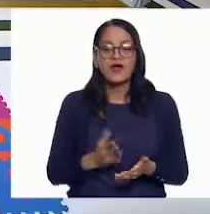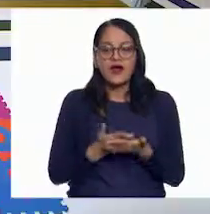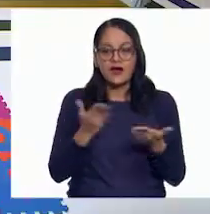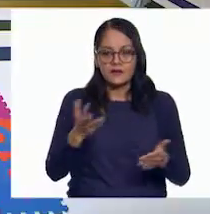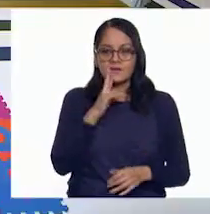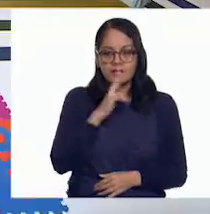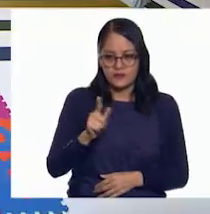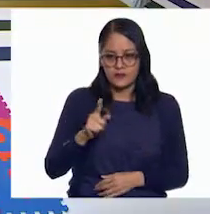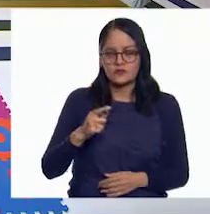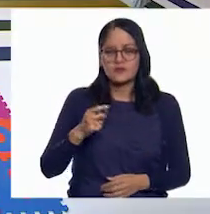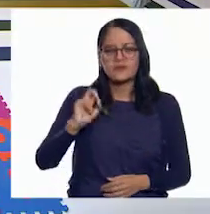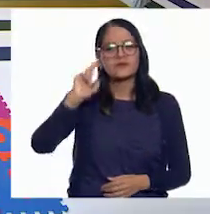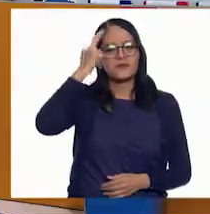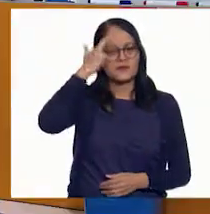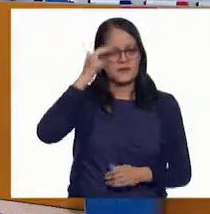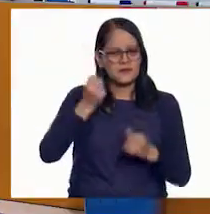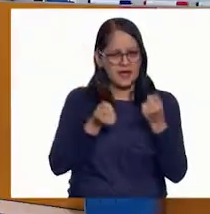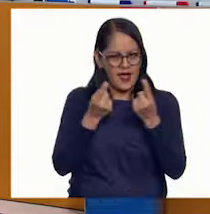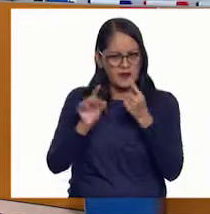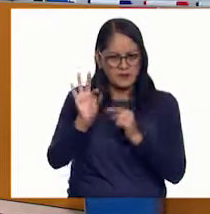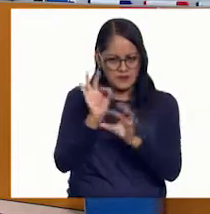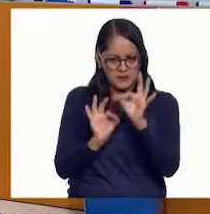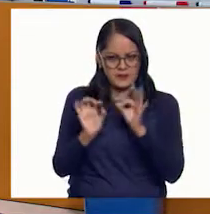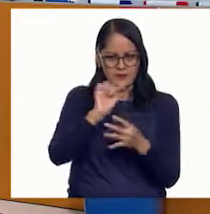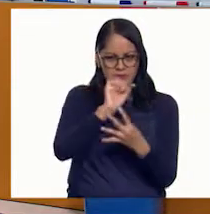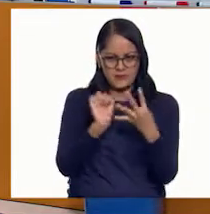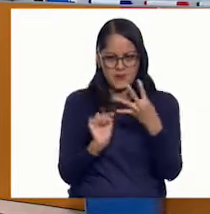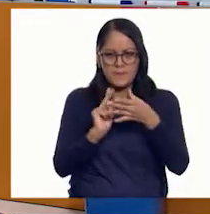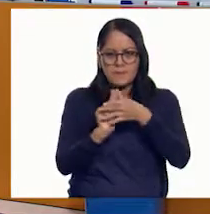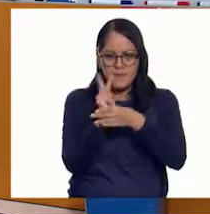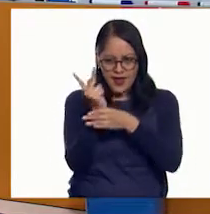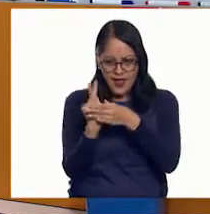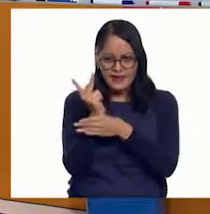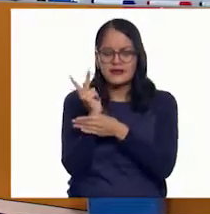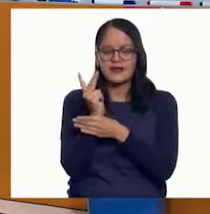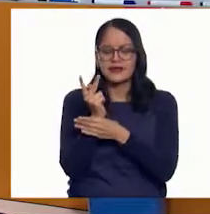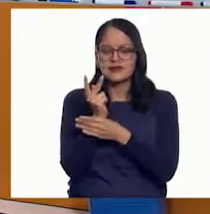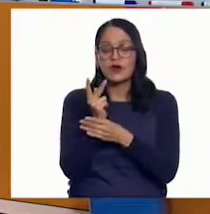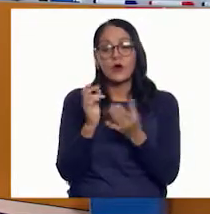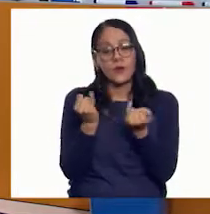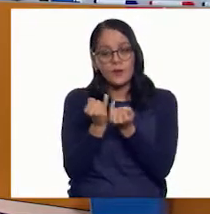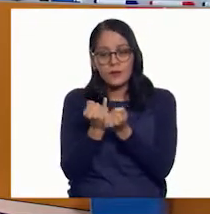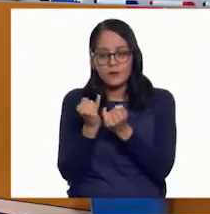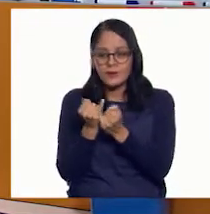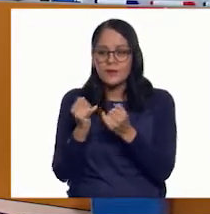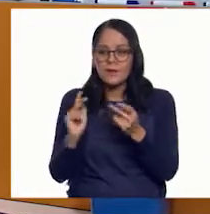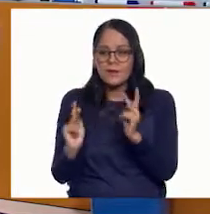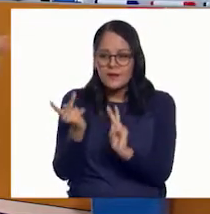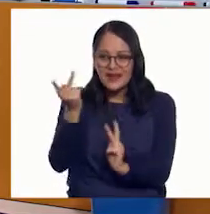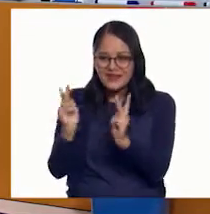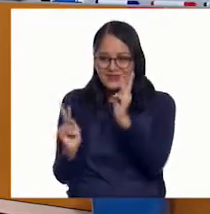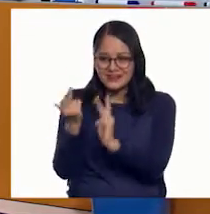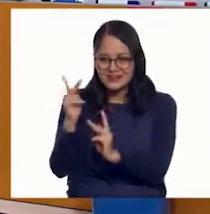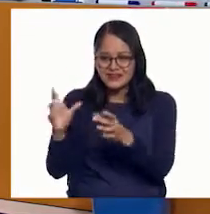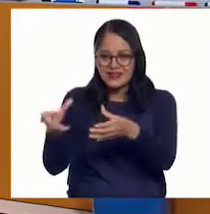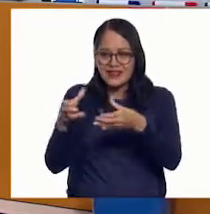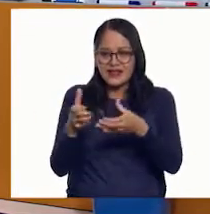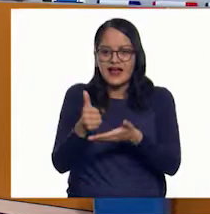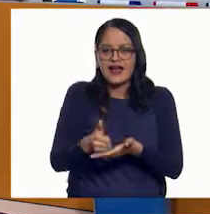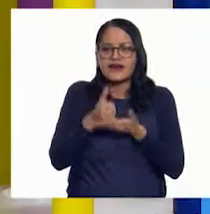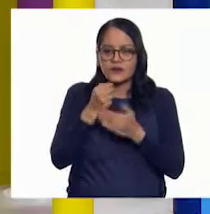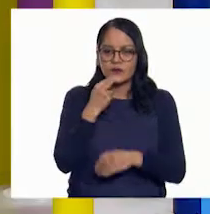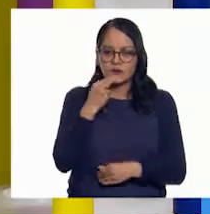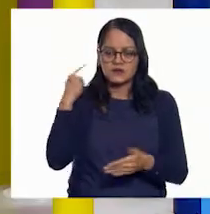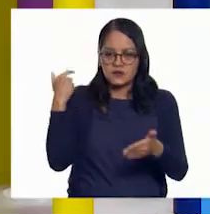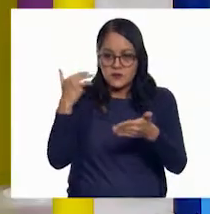a recordar algunos ingredientes, plantitas o hierbas o vegetales, pues que hemos estado utilizando? Sí,